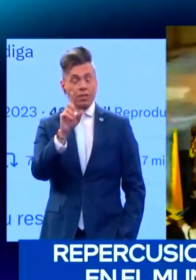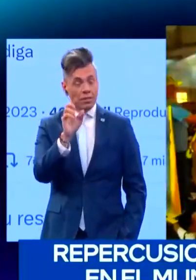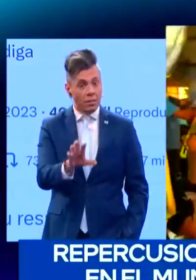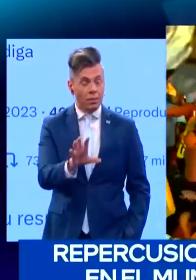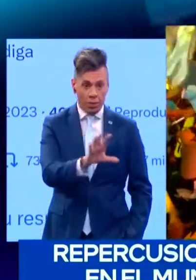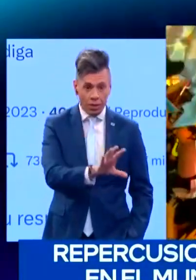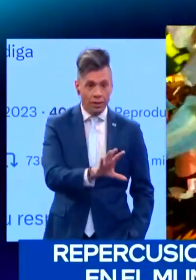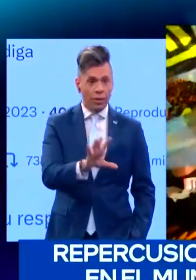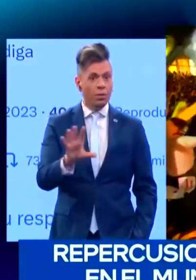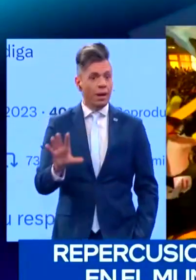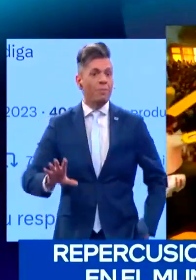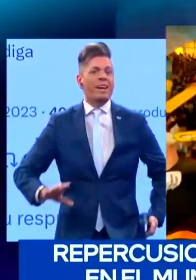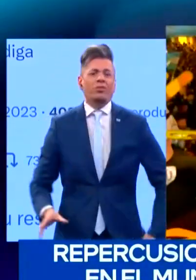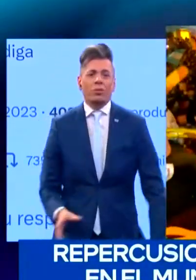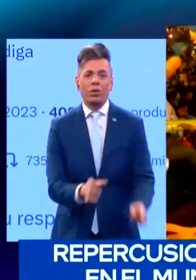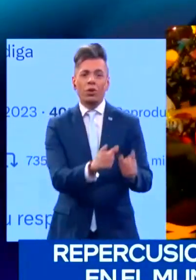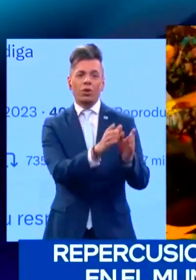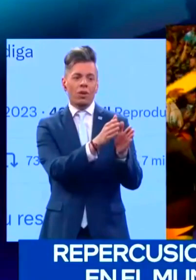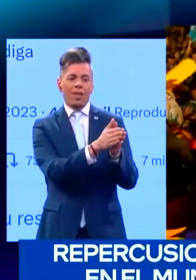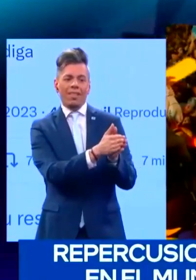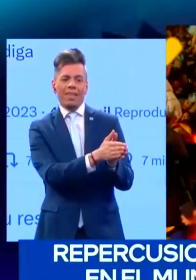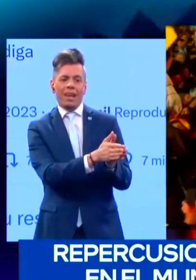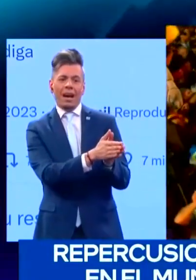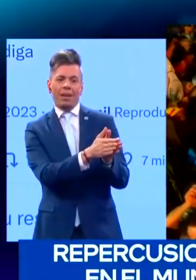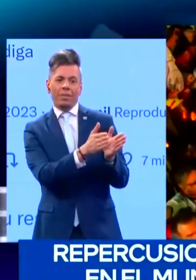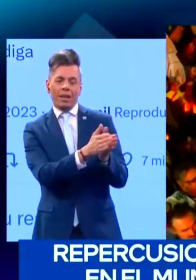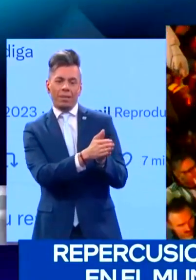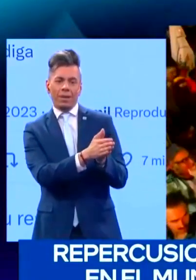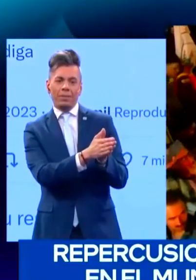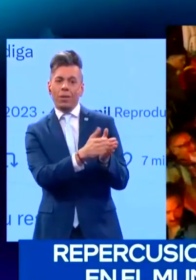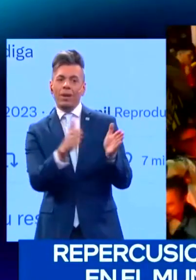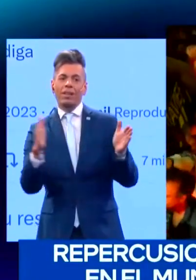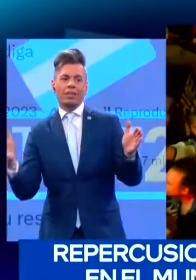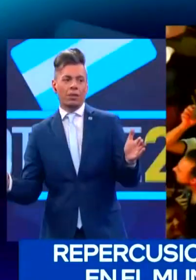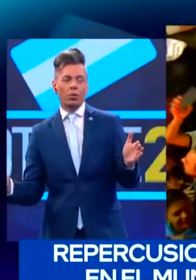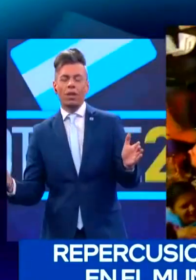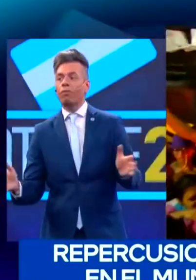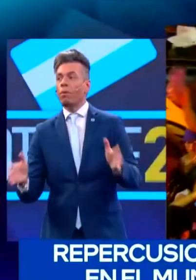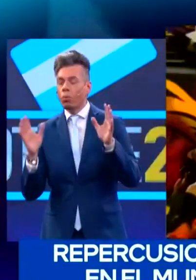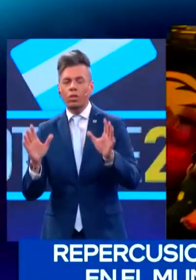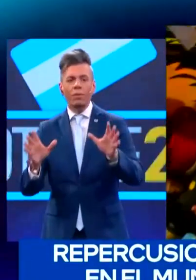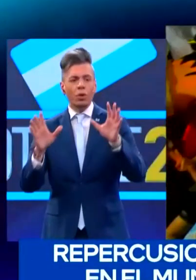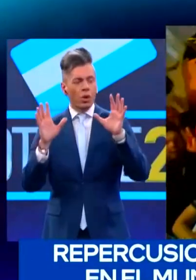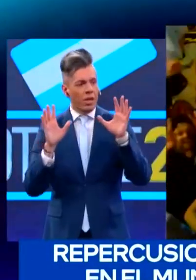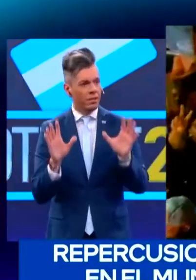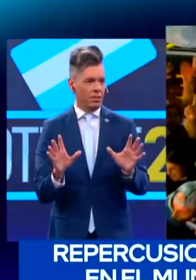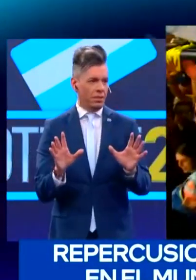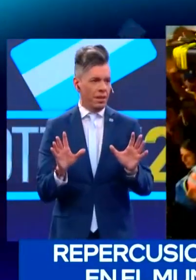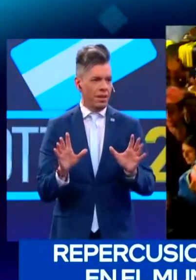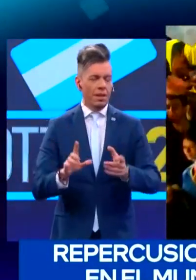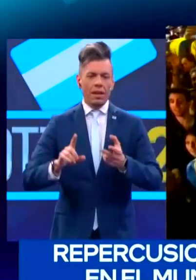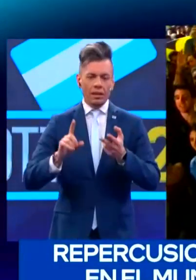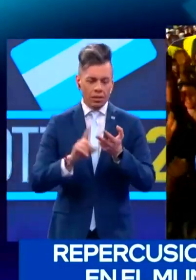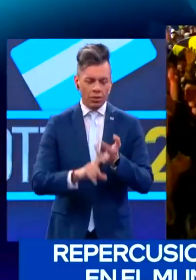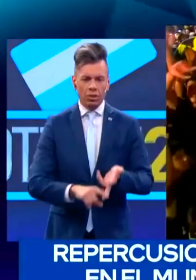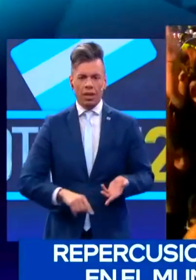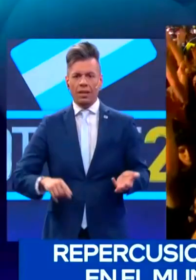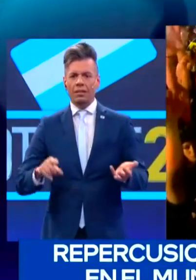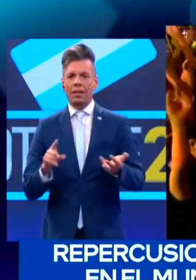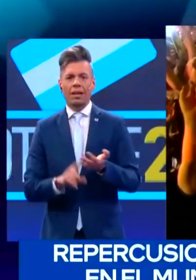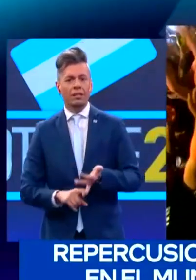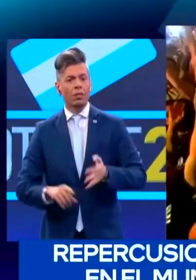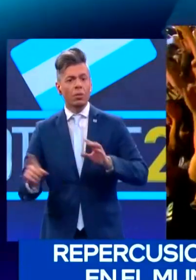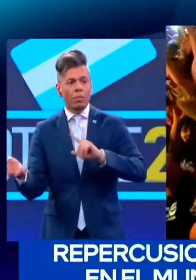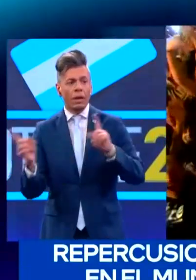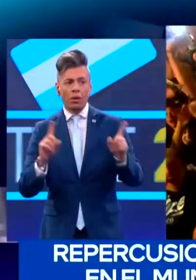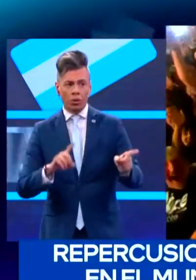lo que sí se vivió en esta última campaña, sobre todo de la primera vuelta a esta segunda, fue mucha violencia en redes sociales,